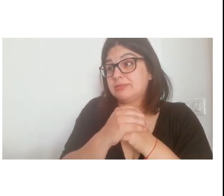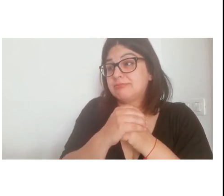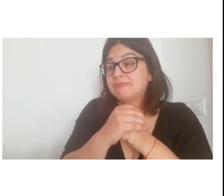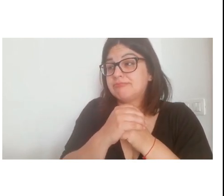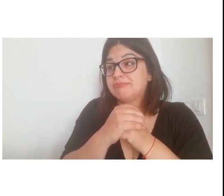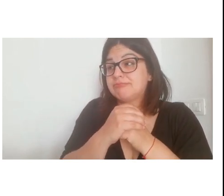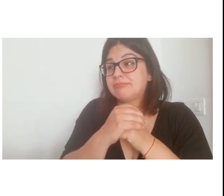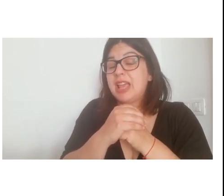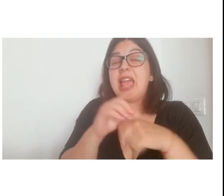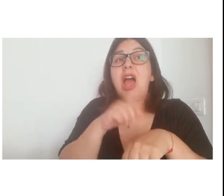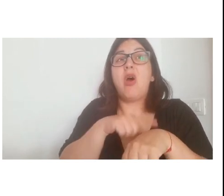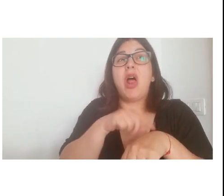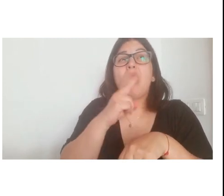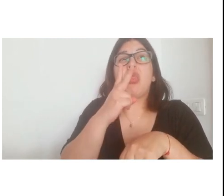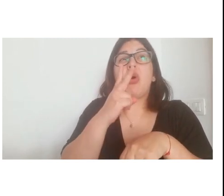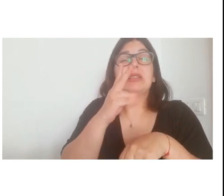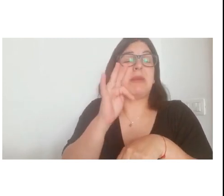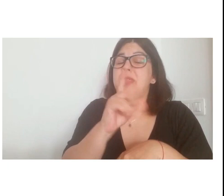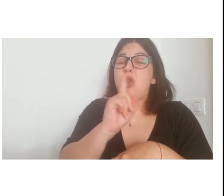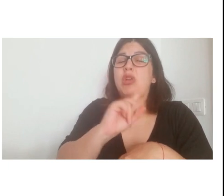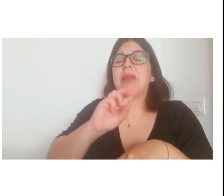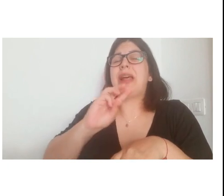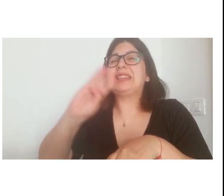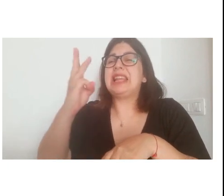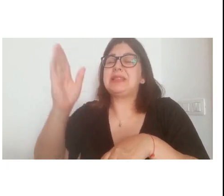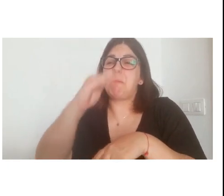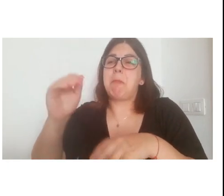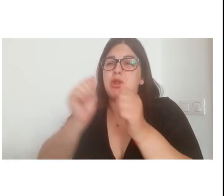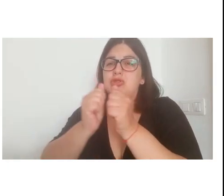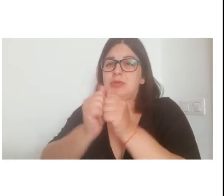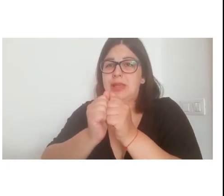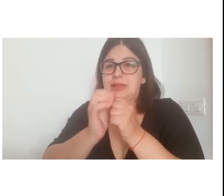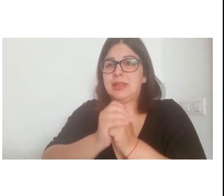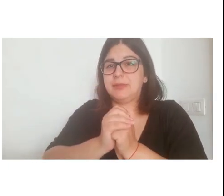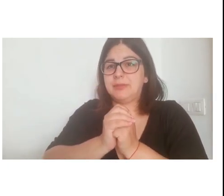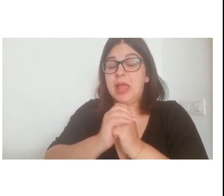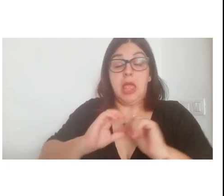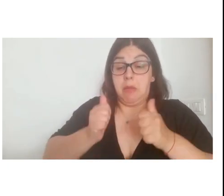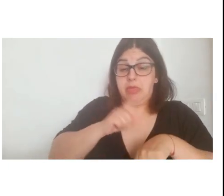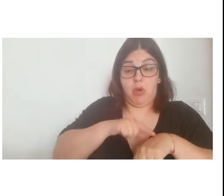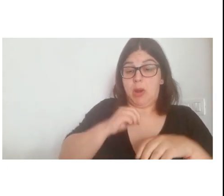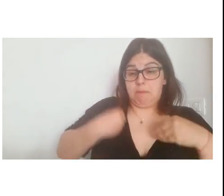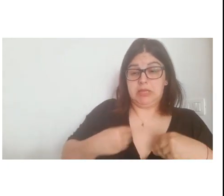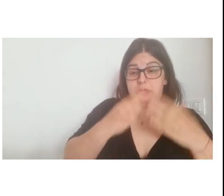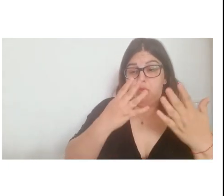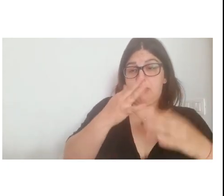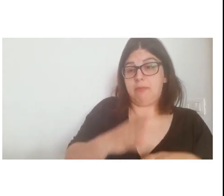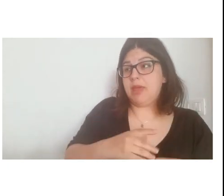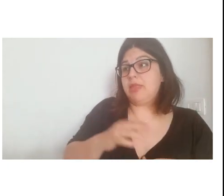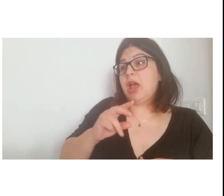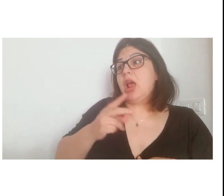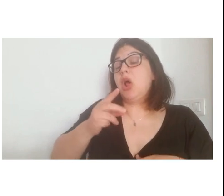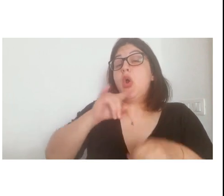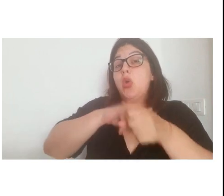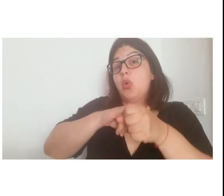as 2:30 termina as 3:10. Empezas a mesma hora, as 9:30, tedes os luns 8 horas